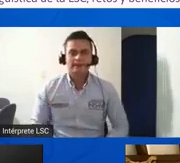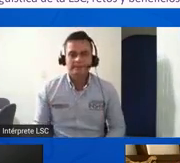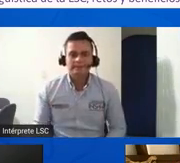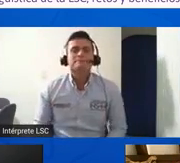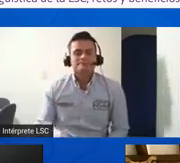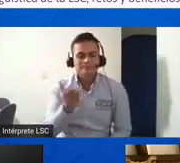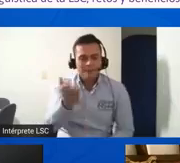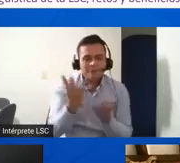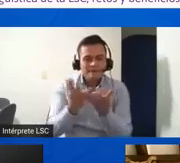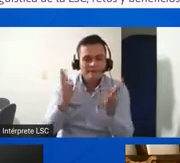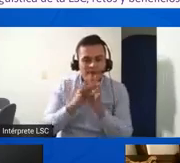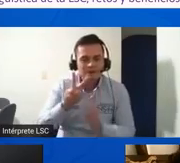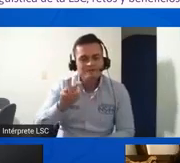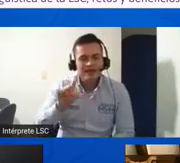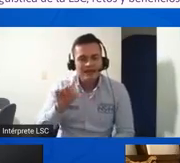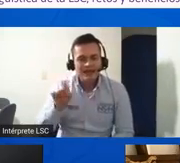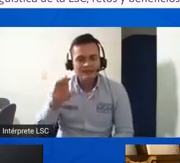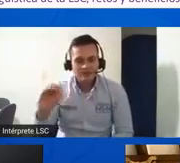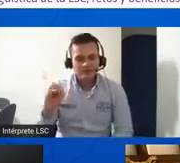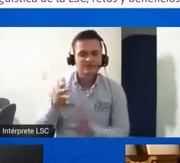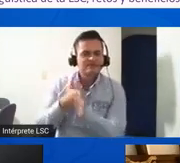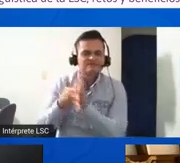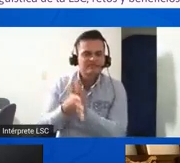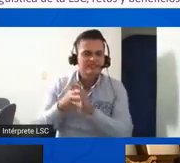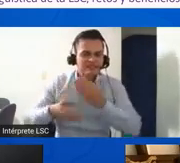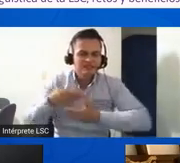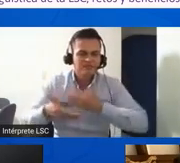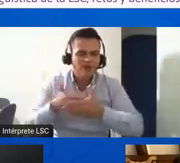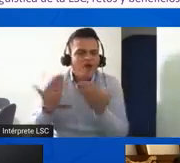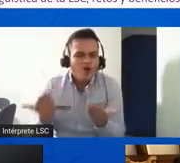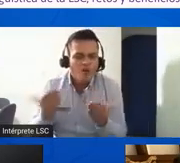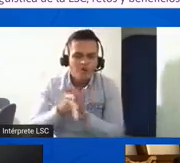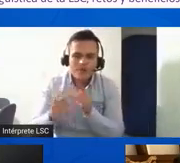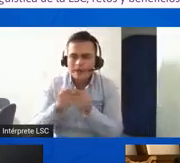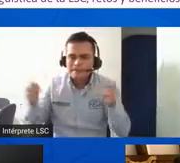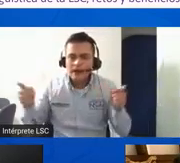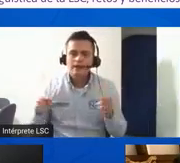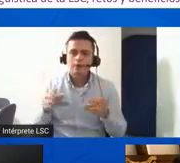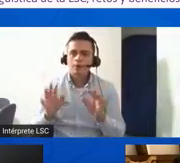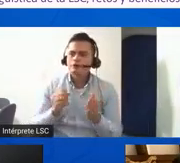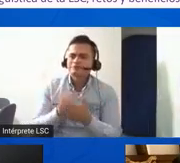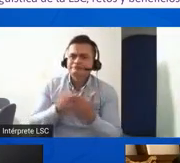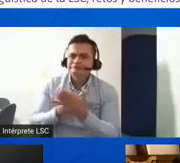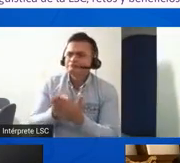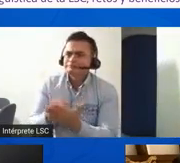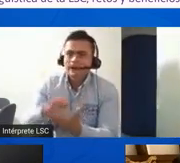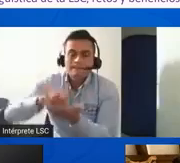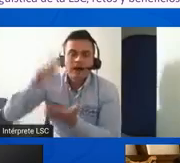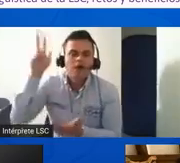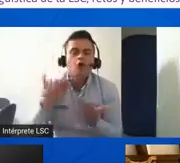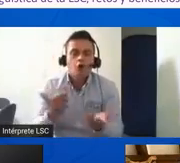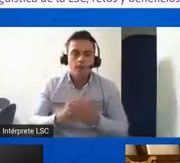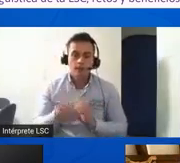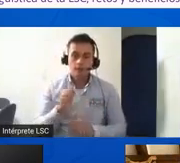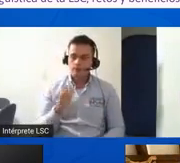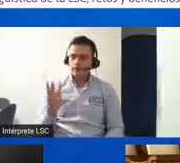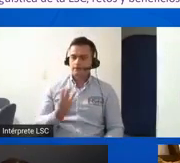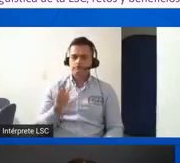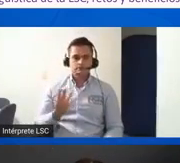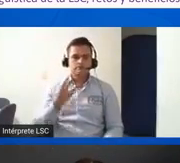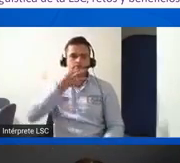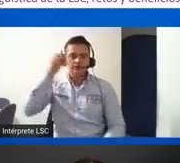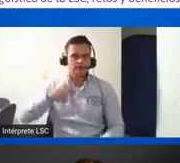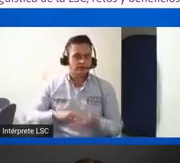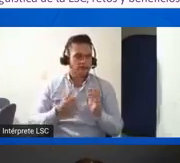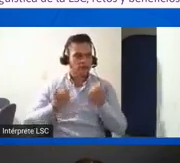Senador Velasco, nos cuenta un poco cómo fue este proceso para salvar, porque la verdad lo que hicieron entre ustedes tres que se pusieron